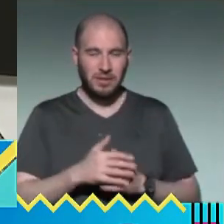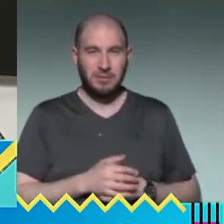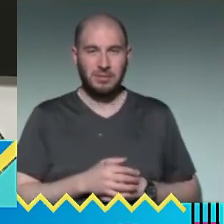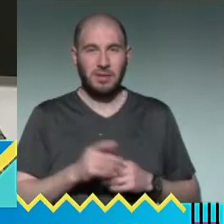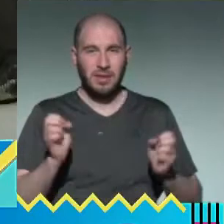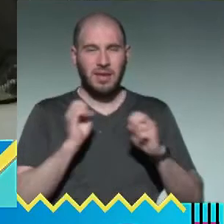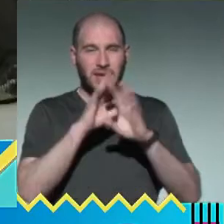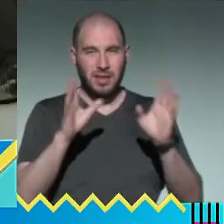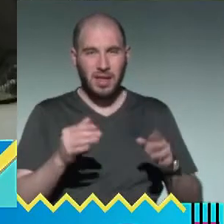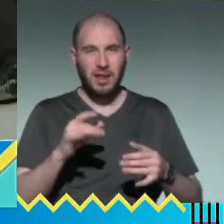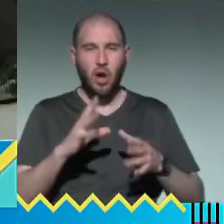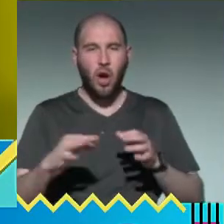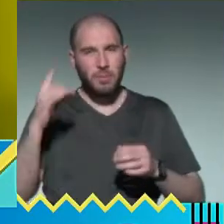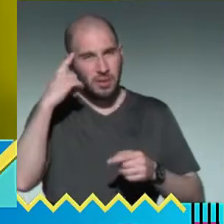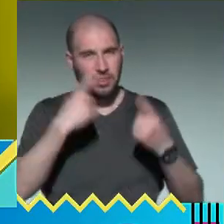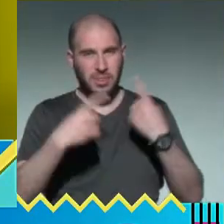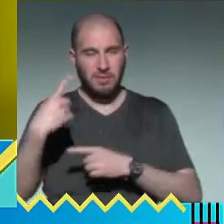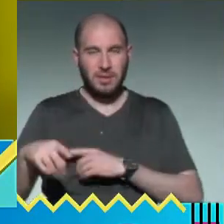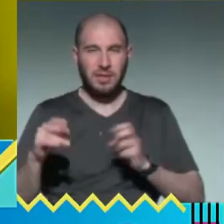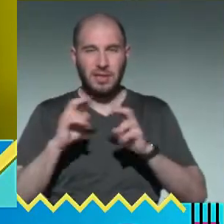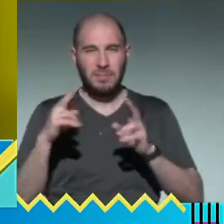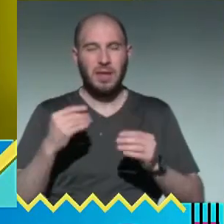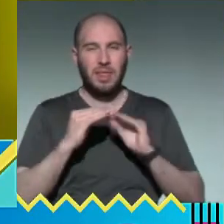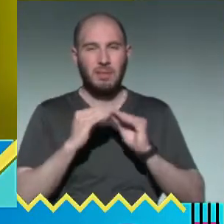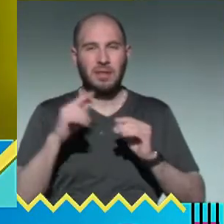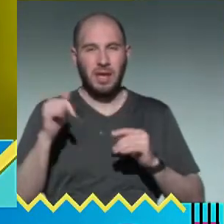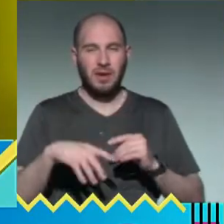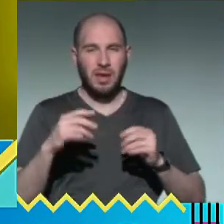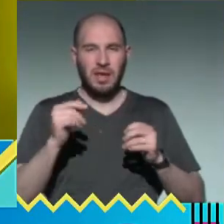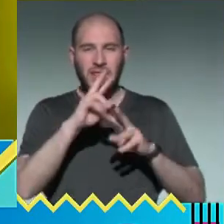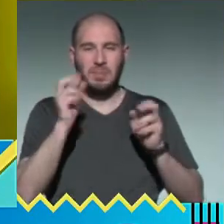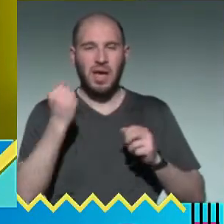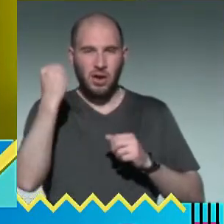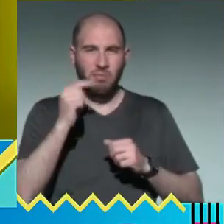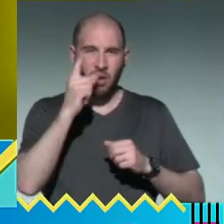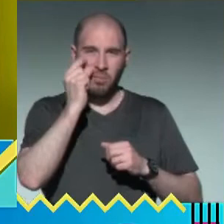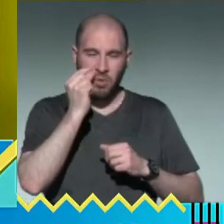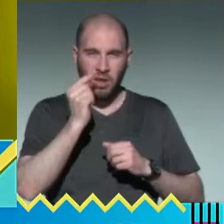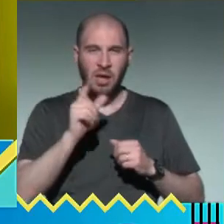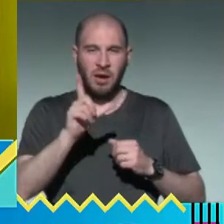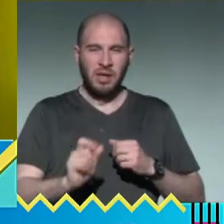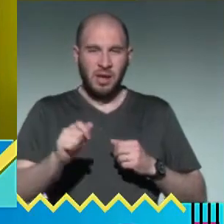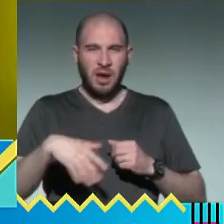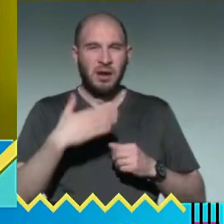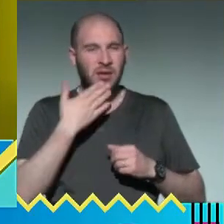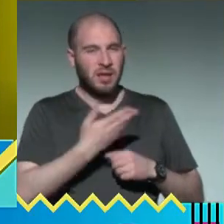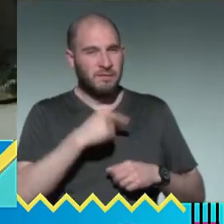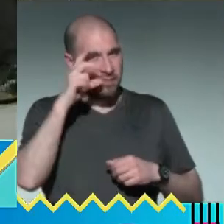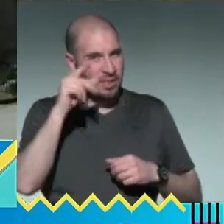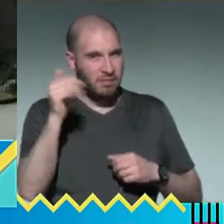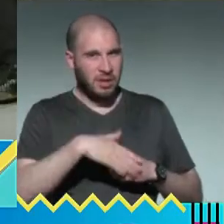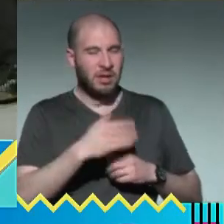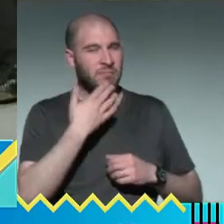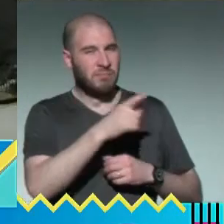dar claridad y distintas visiones con respecto a lo que se está debatiendo a niveles económicos y políticos en nuestro país. Fede, muchas gracias por haber estado